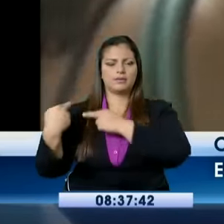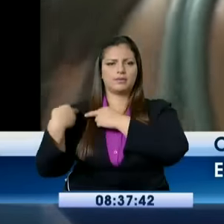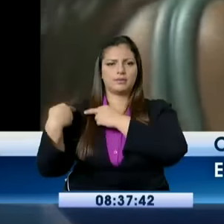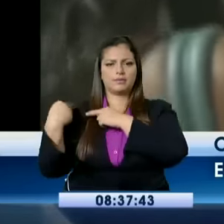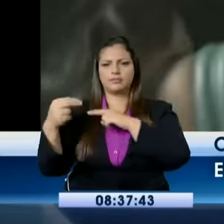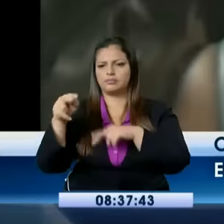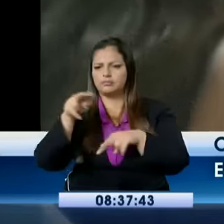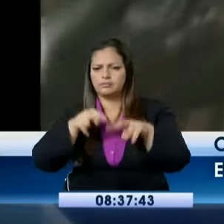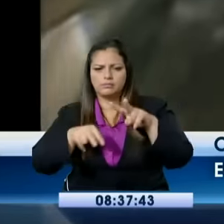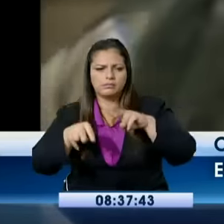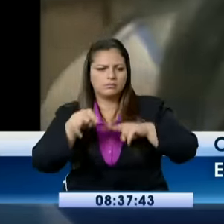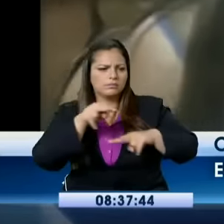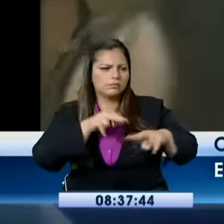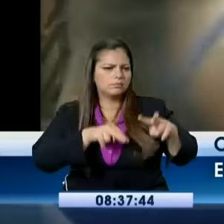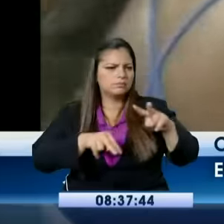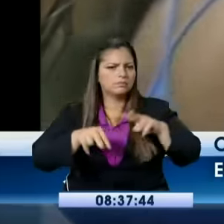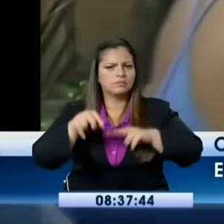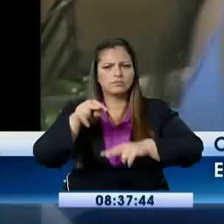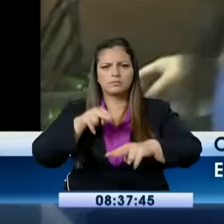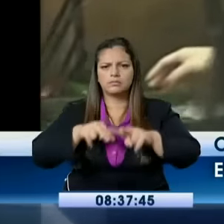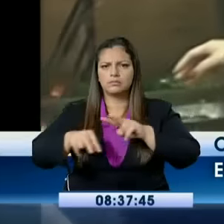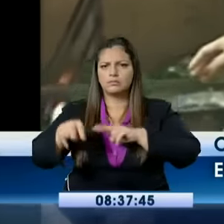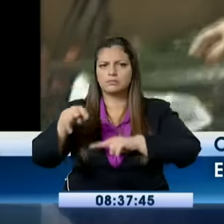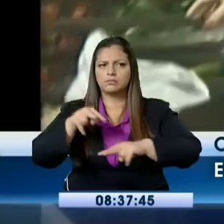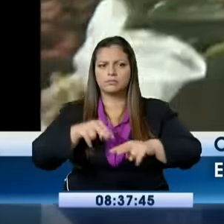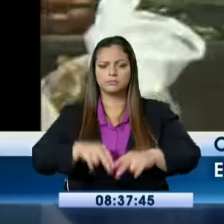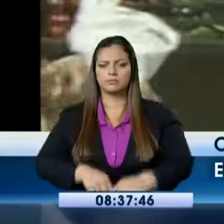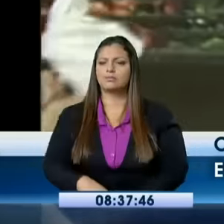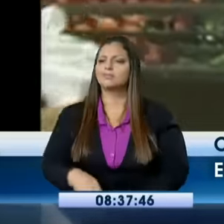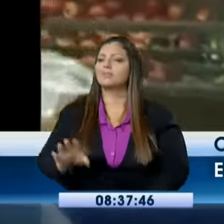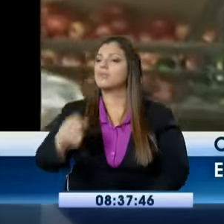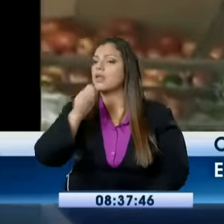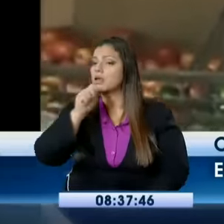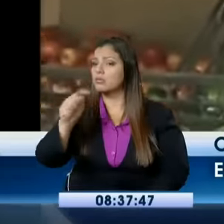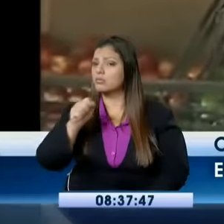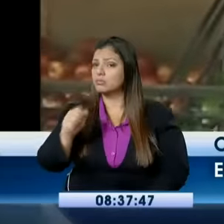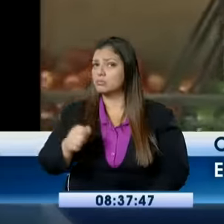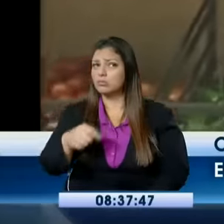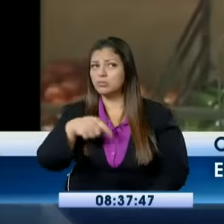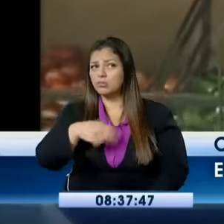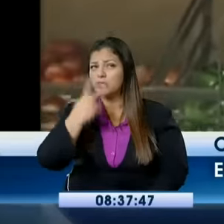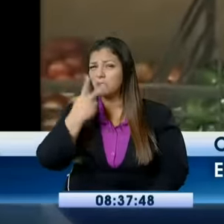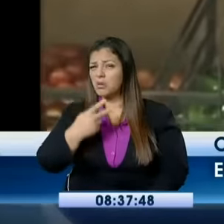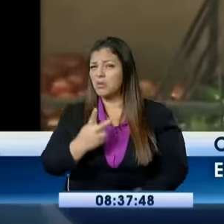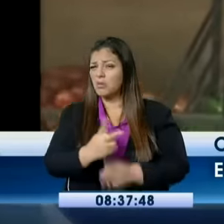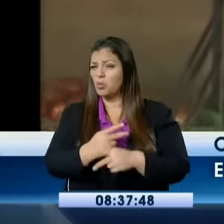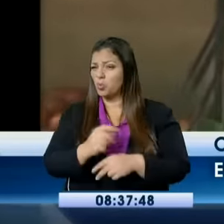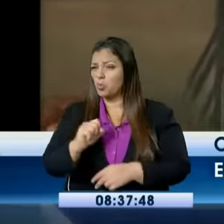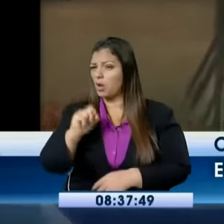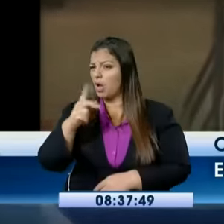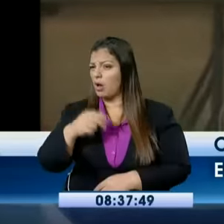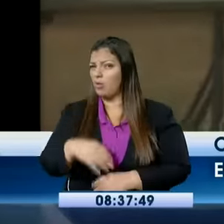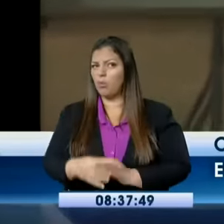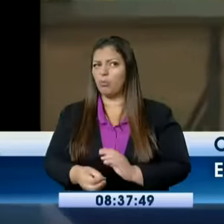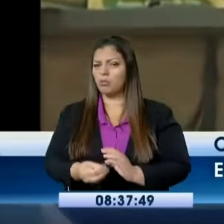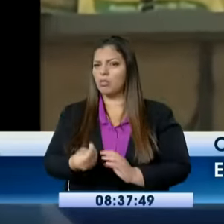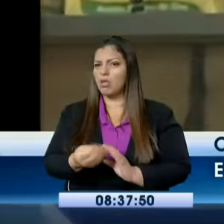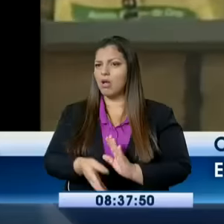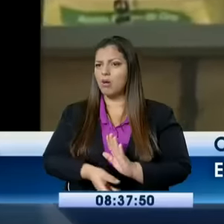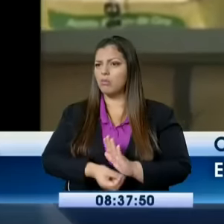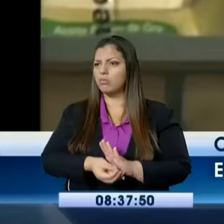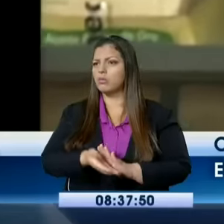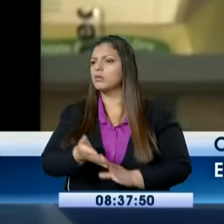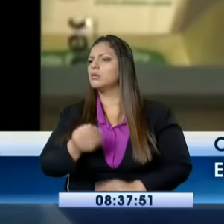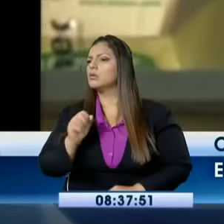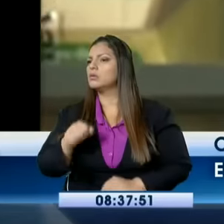la comida del día. ¿Usted ha notado incremento de precios en los últimos días en qué productos o no lo ha notado? No, hasta ahorita